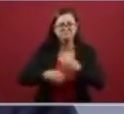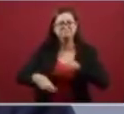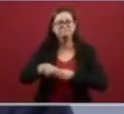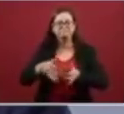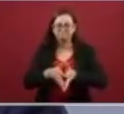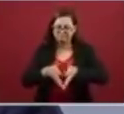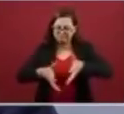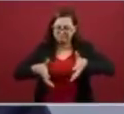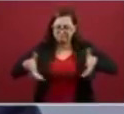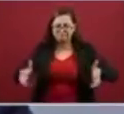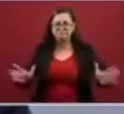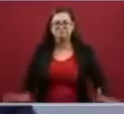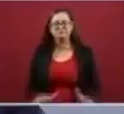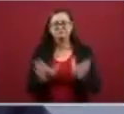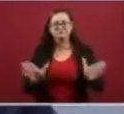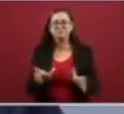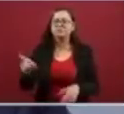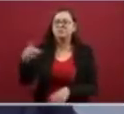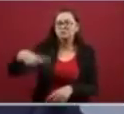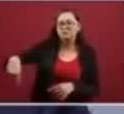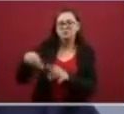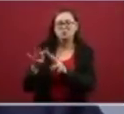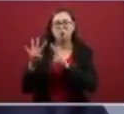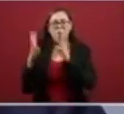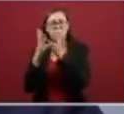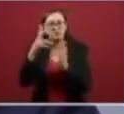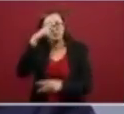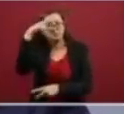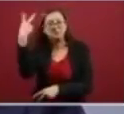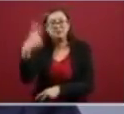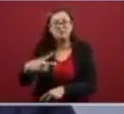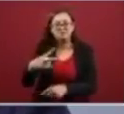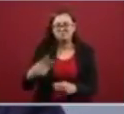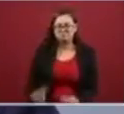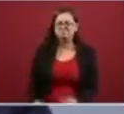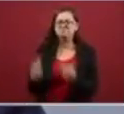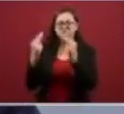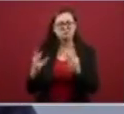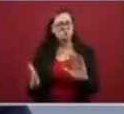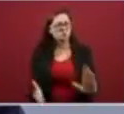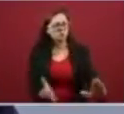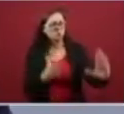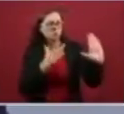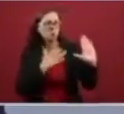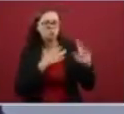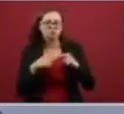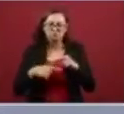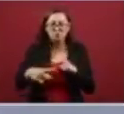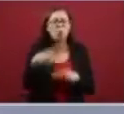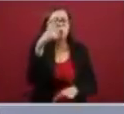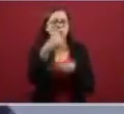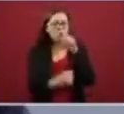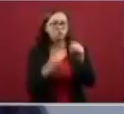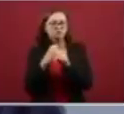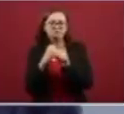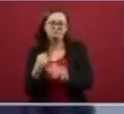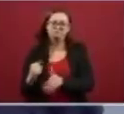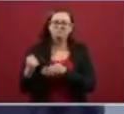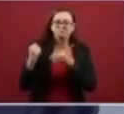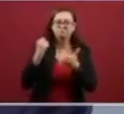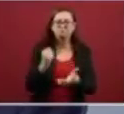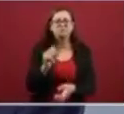El Consejo Mexicano de Negocios se comprometió a invertir de este año 32